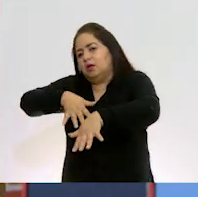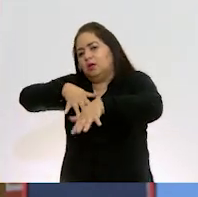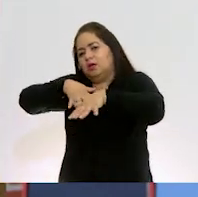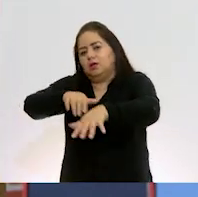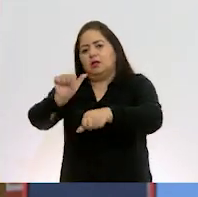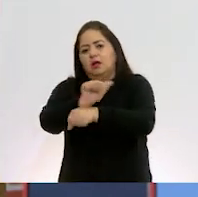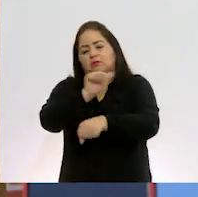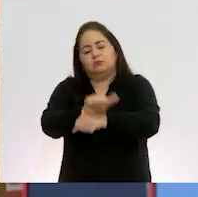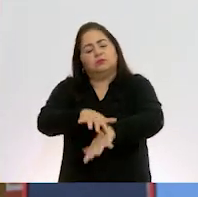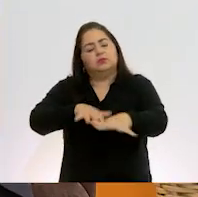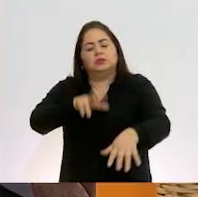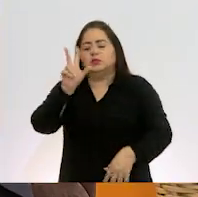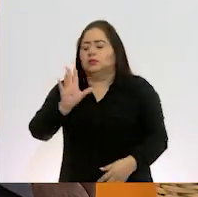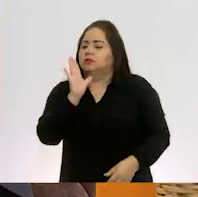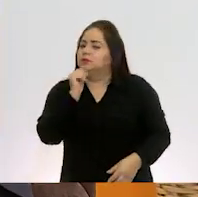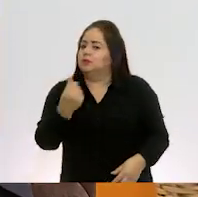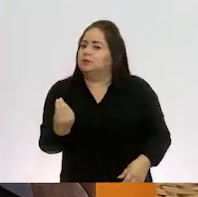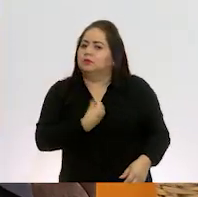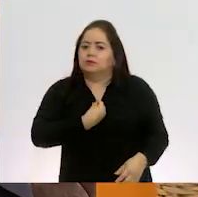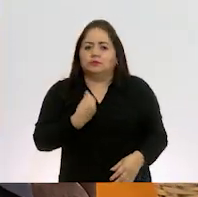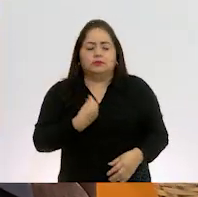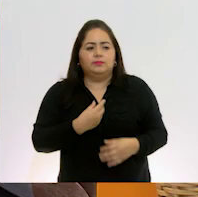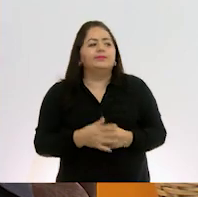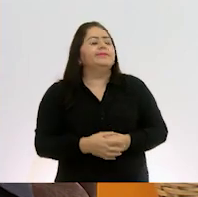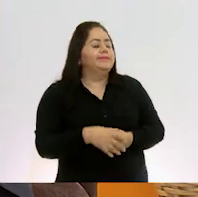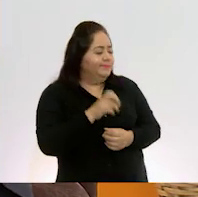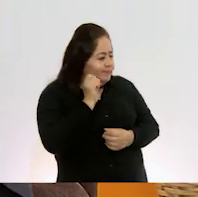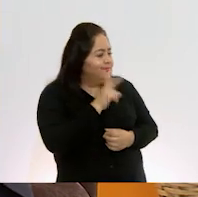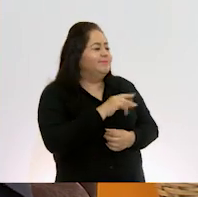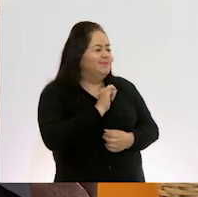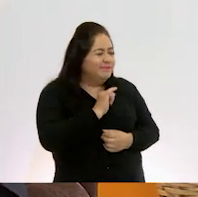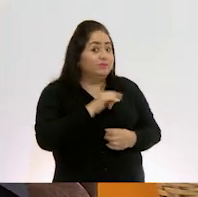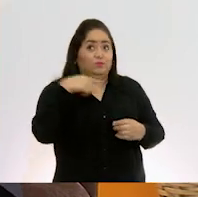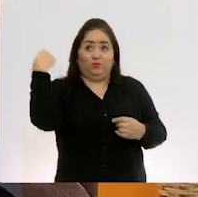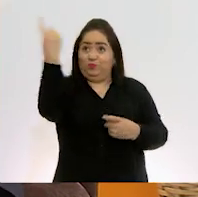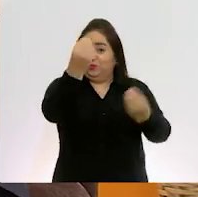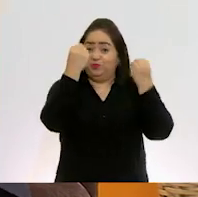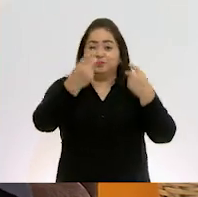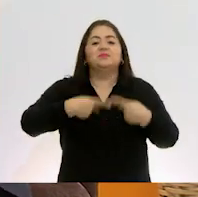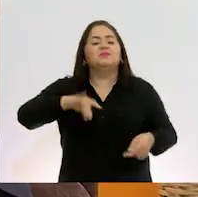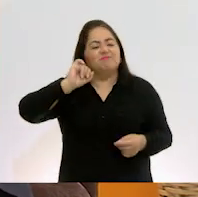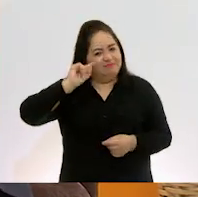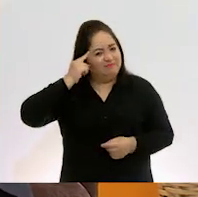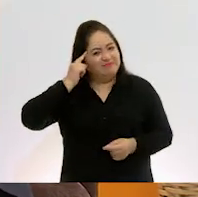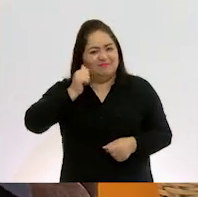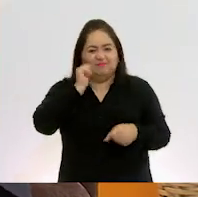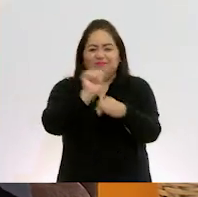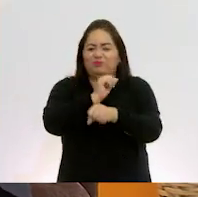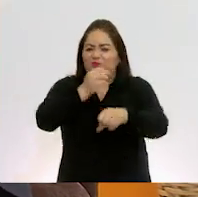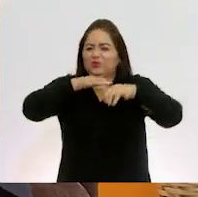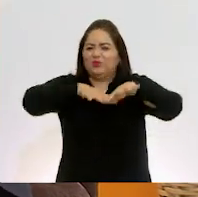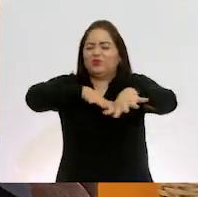lo soporto. Ok. Creo que a muchas personas les enoja el tráfico.